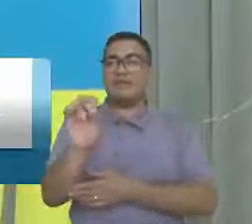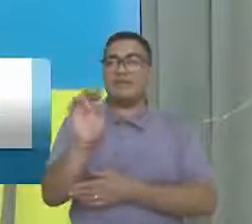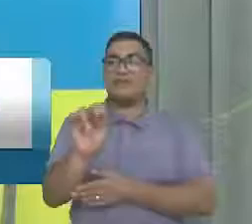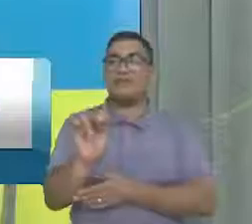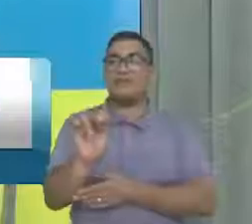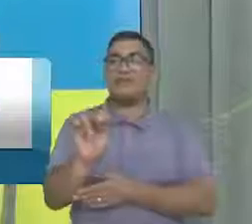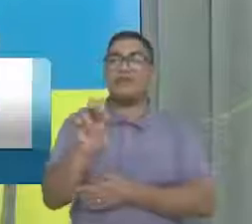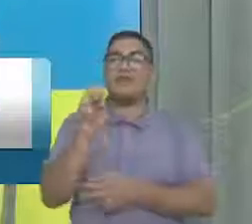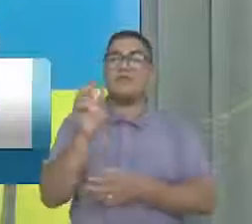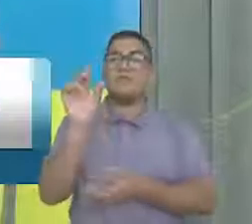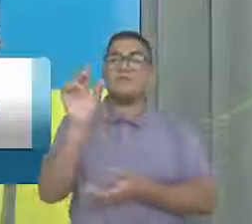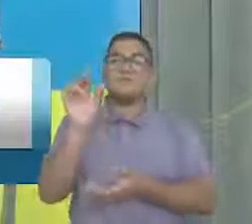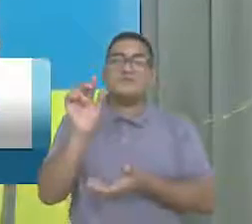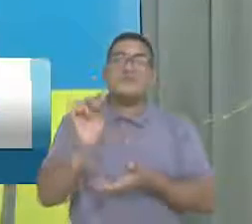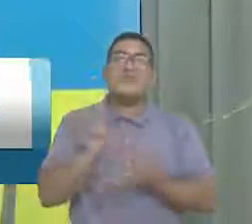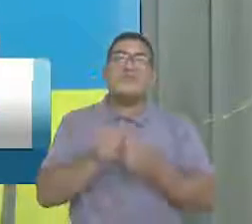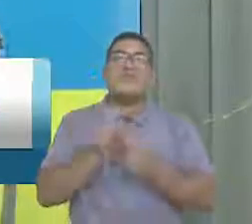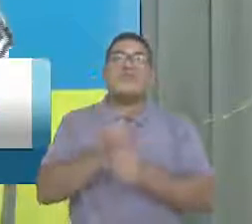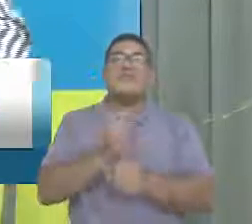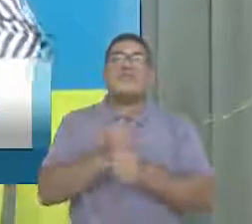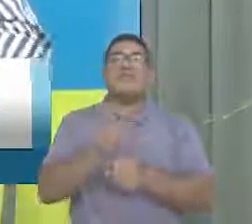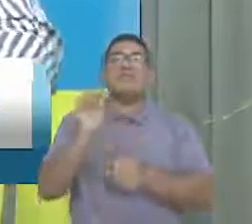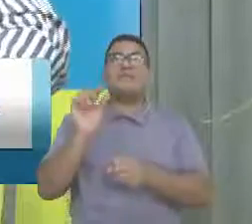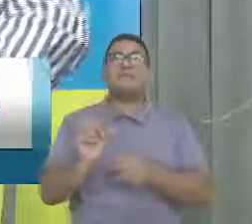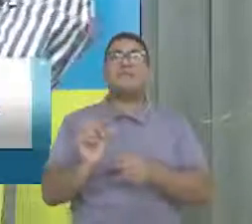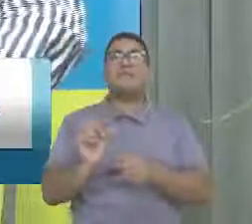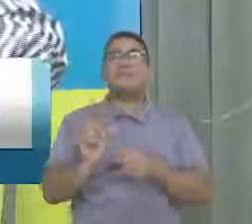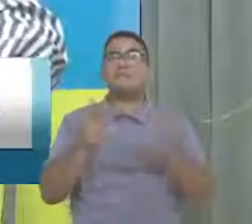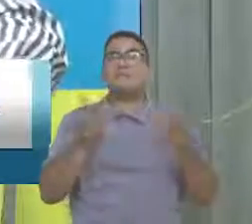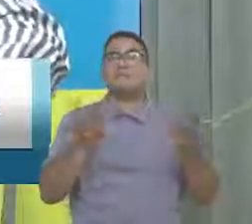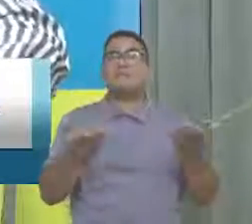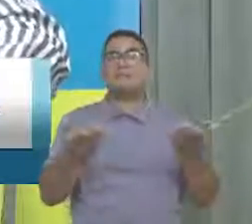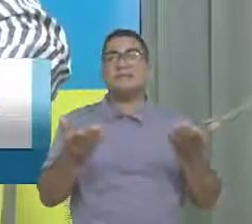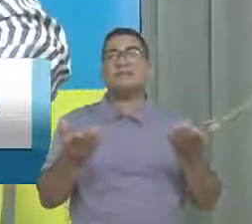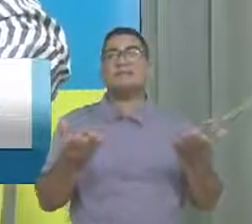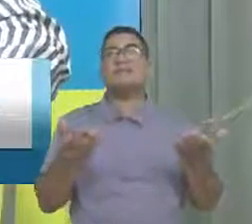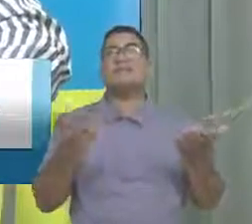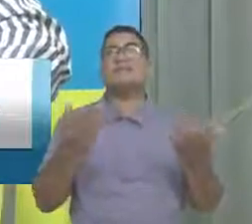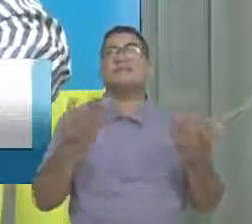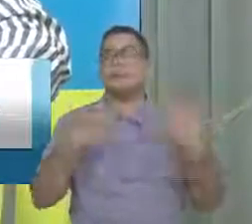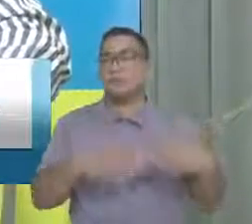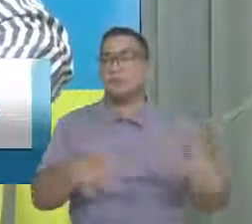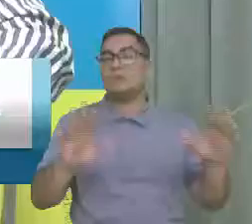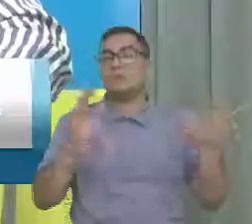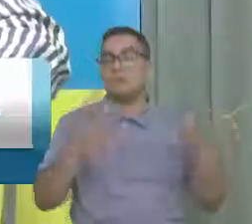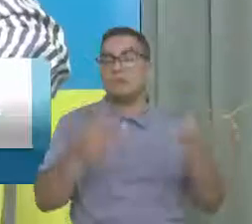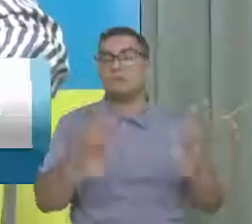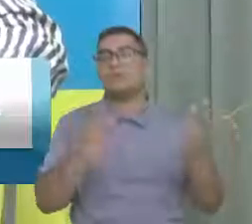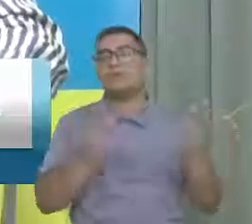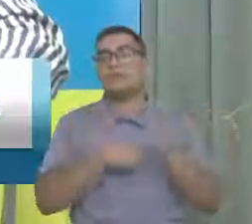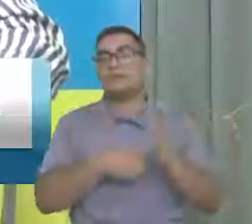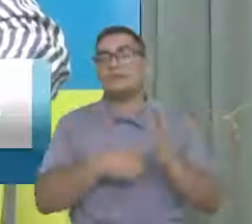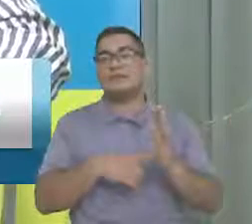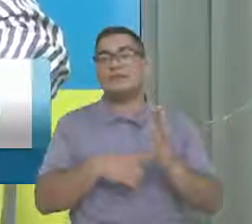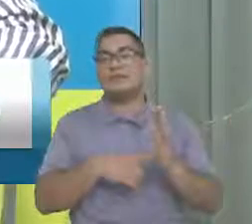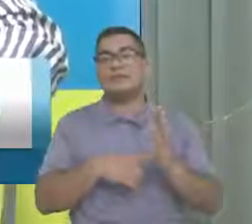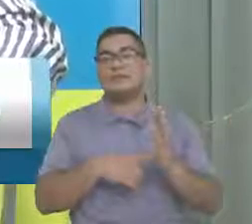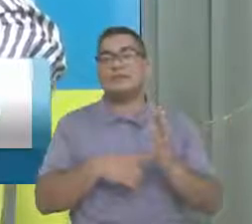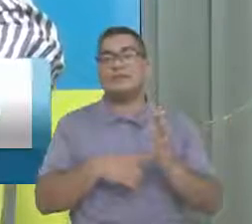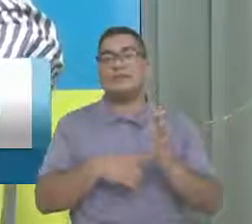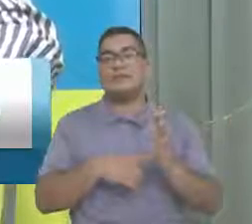una disminución de la función. Obviamente es lo frecuente, lo que se espera